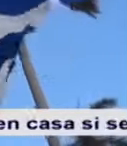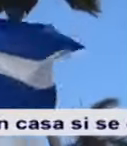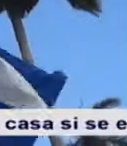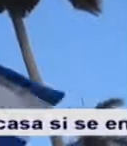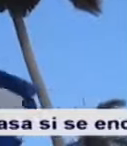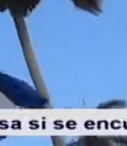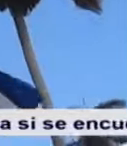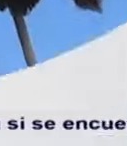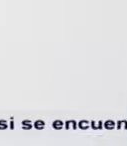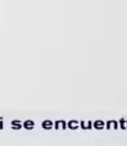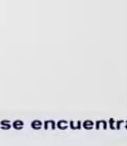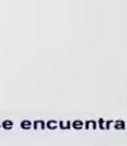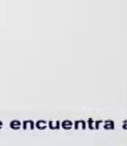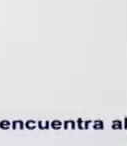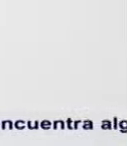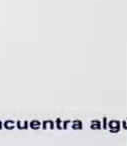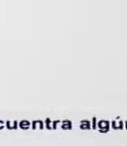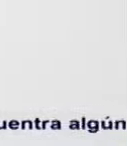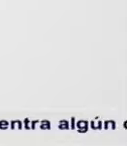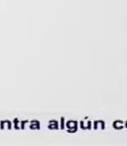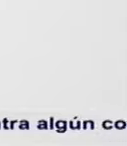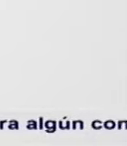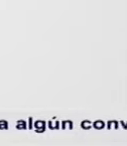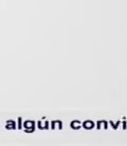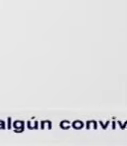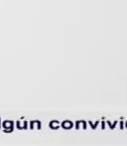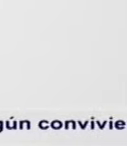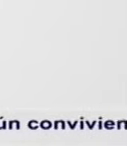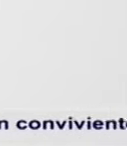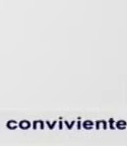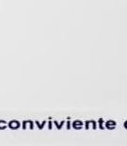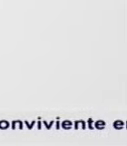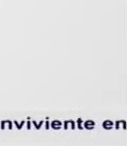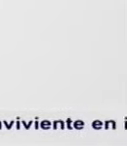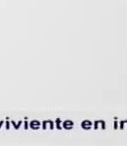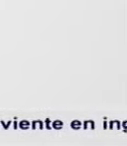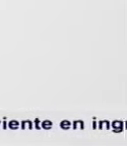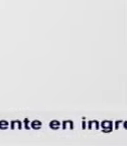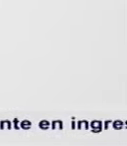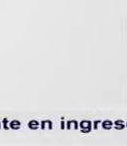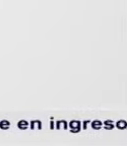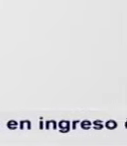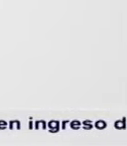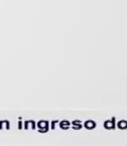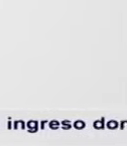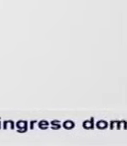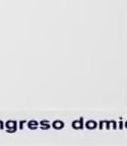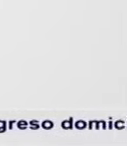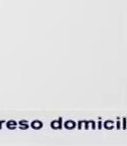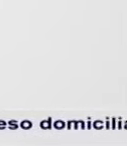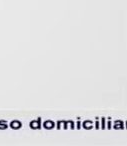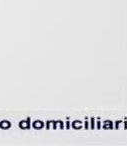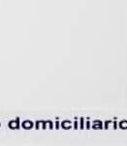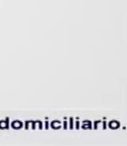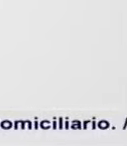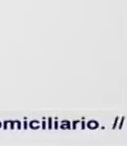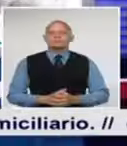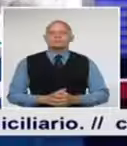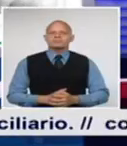Trabaja duro y mira hacia adelante. Vamos para adelante, mi pueblo, que aquí no hay marcha